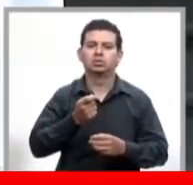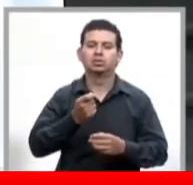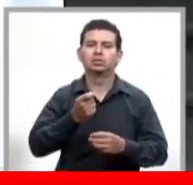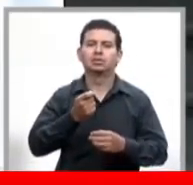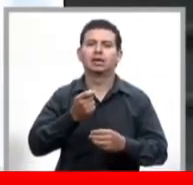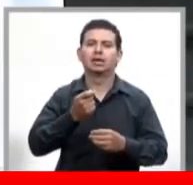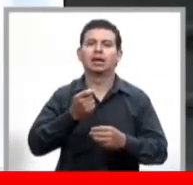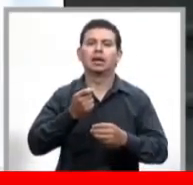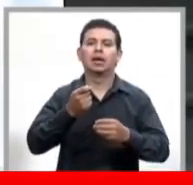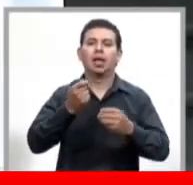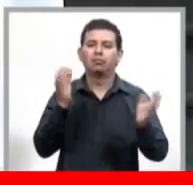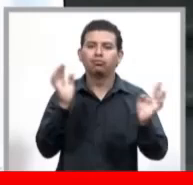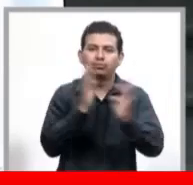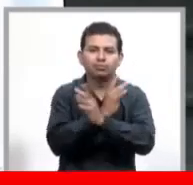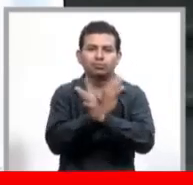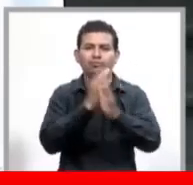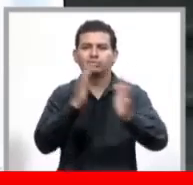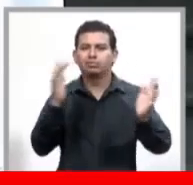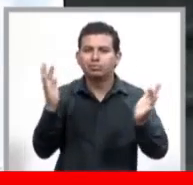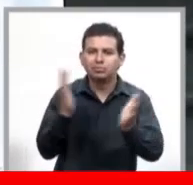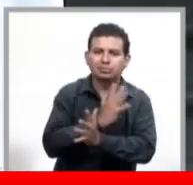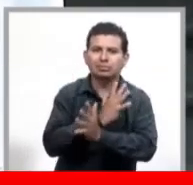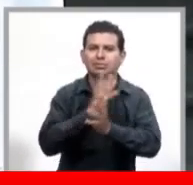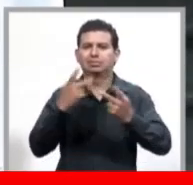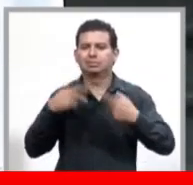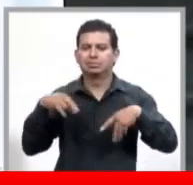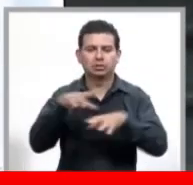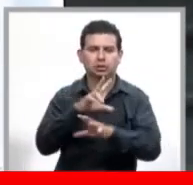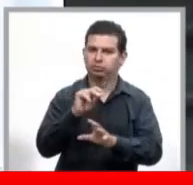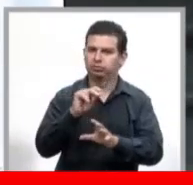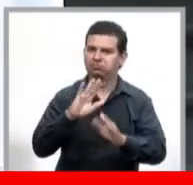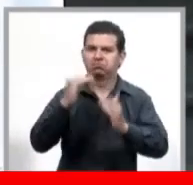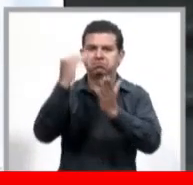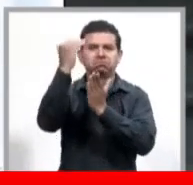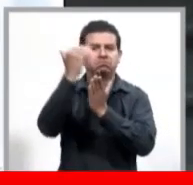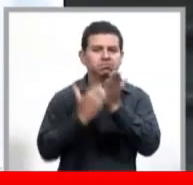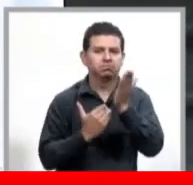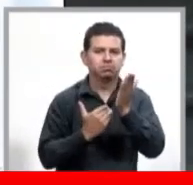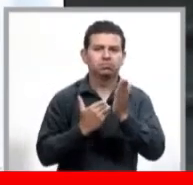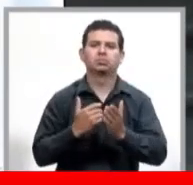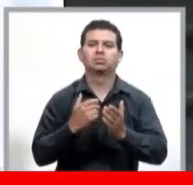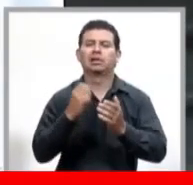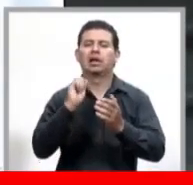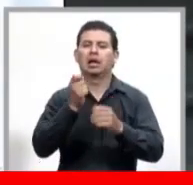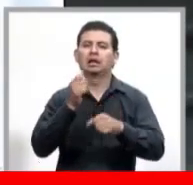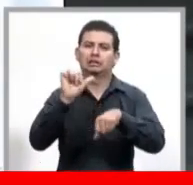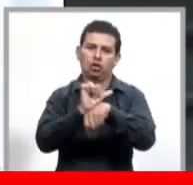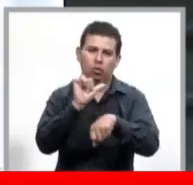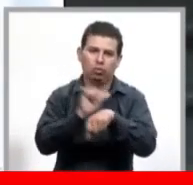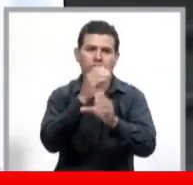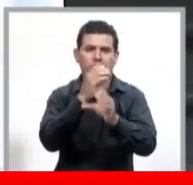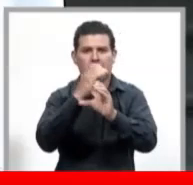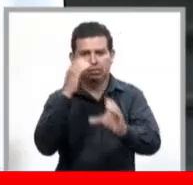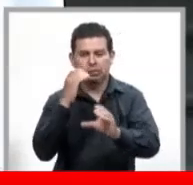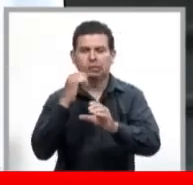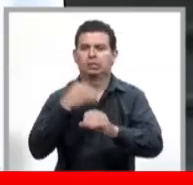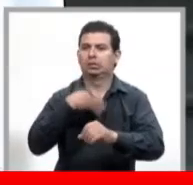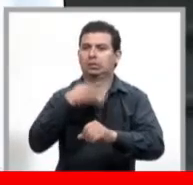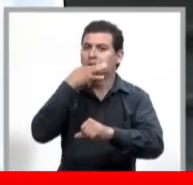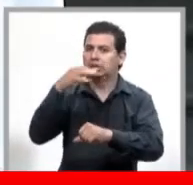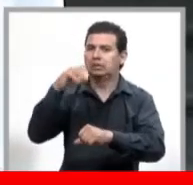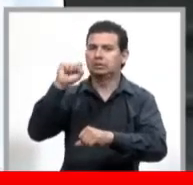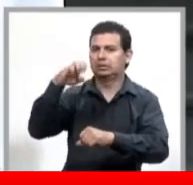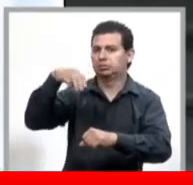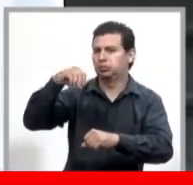nuestros objetivos. He instruido a la Secretaría de Movilidad del Estado de Oaxaca para